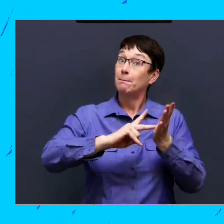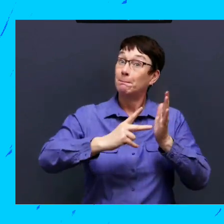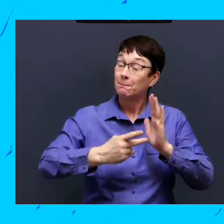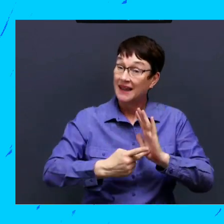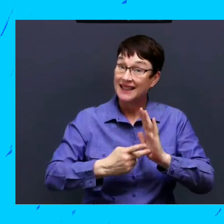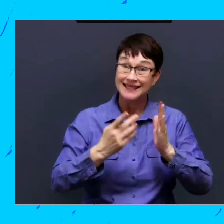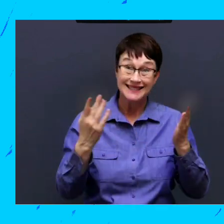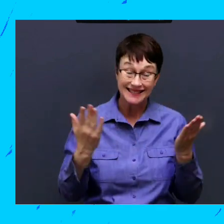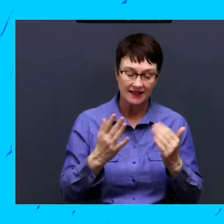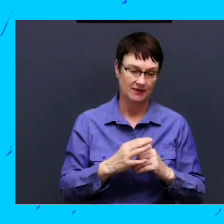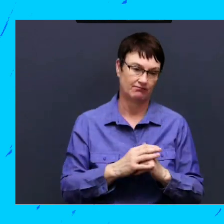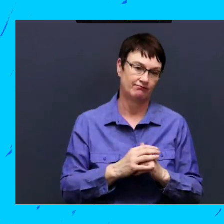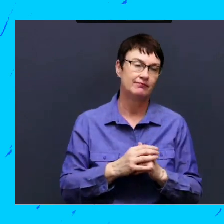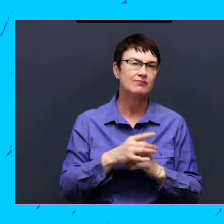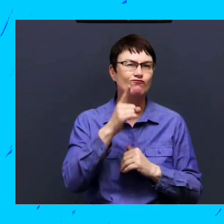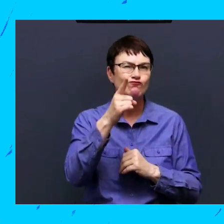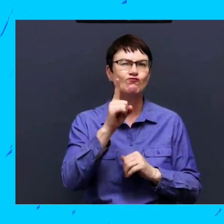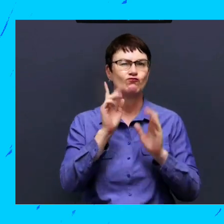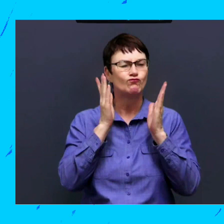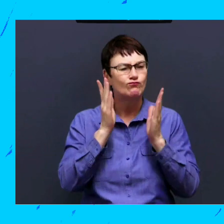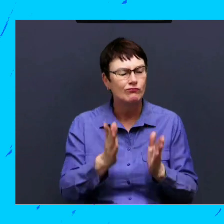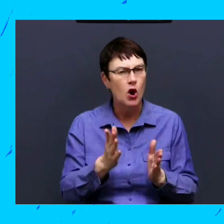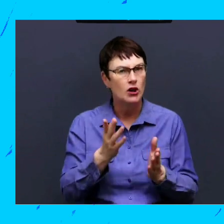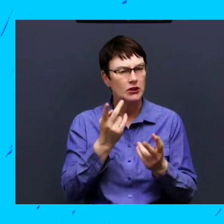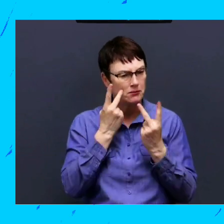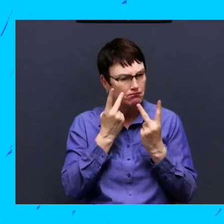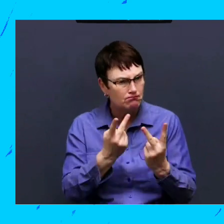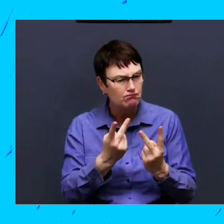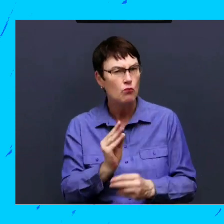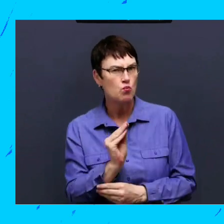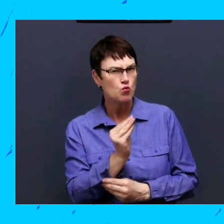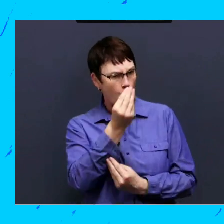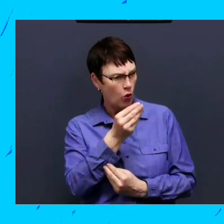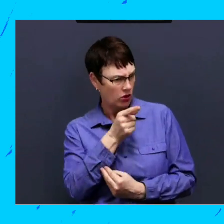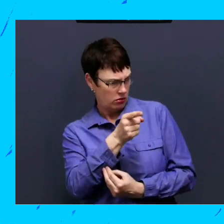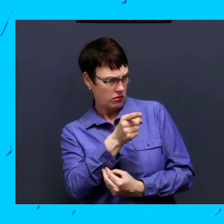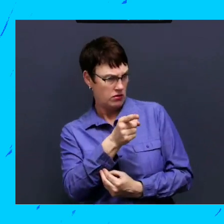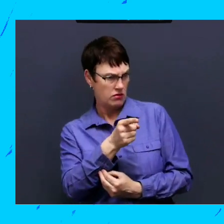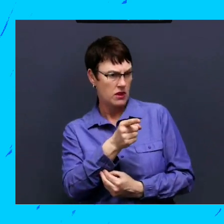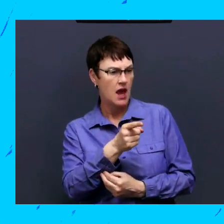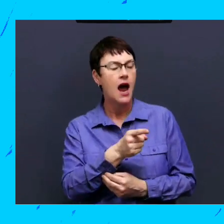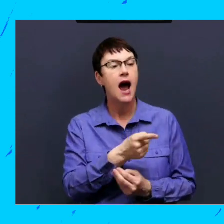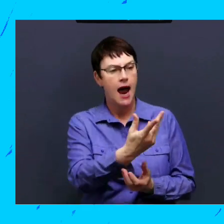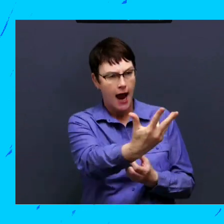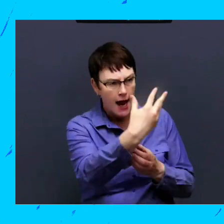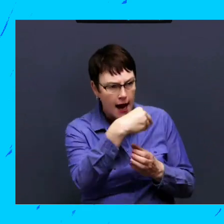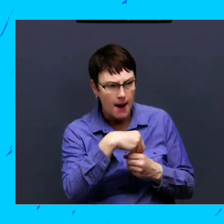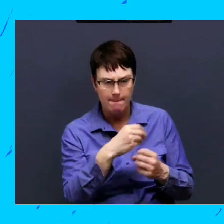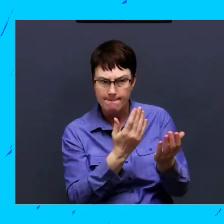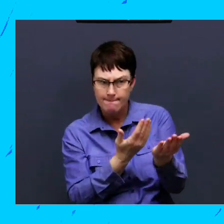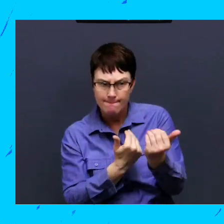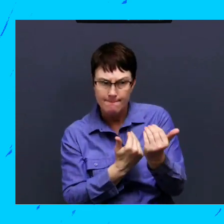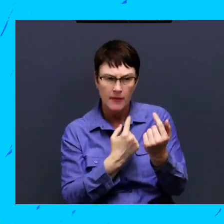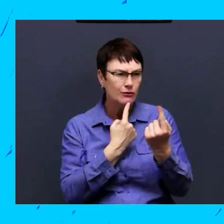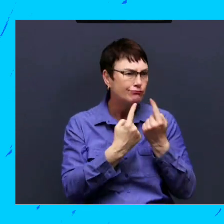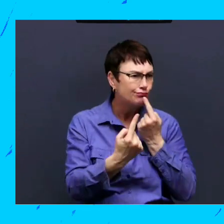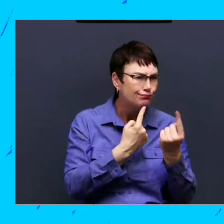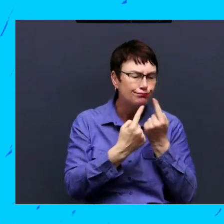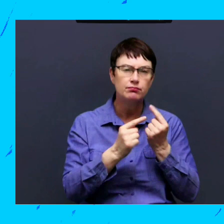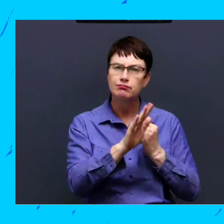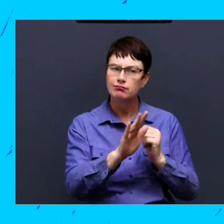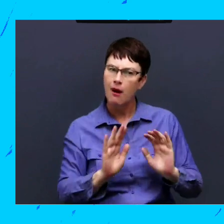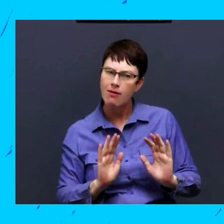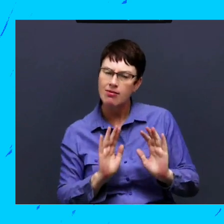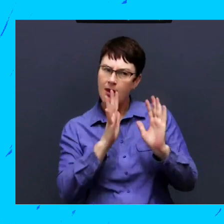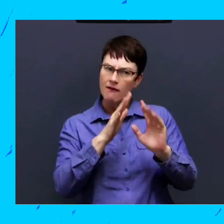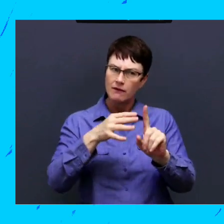diseñar la implementación de políticas, programas y servicios que puedan fomentar este